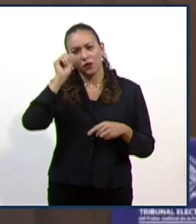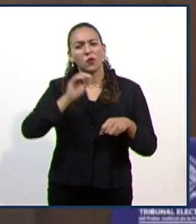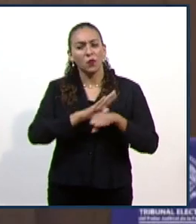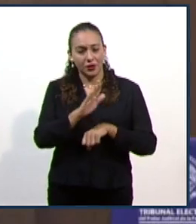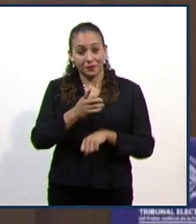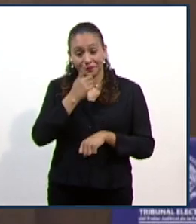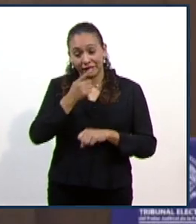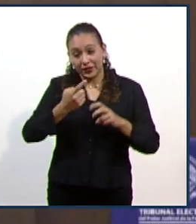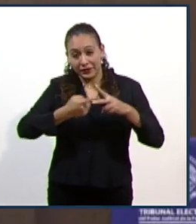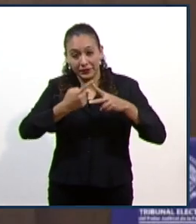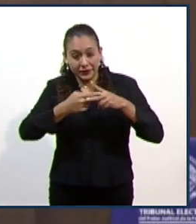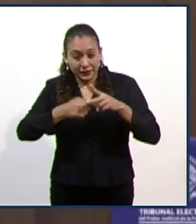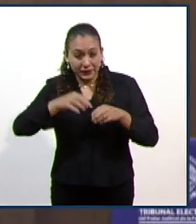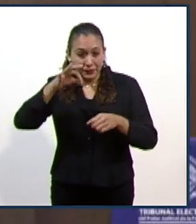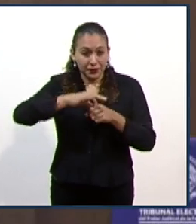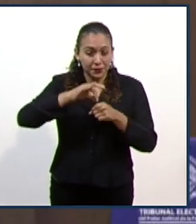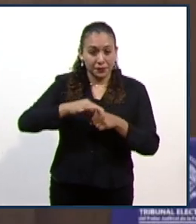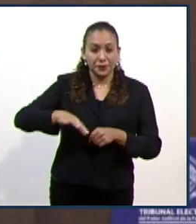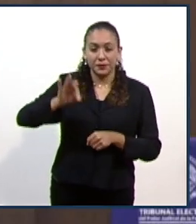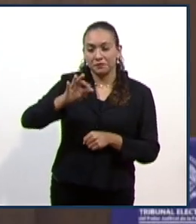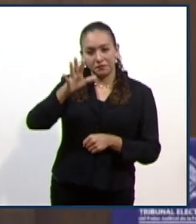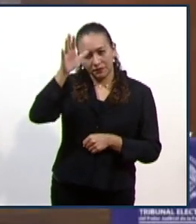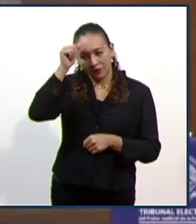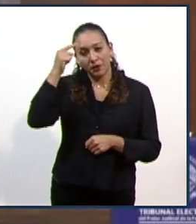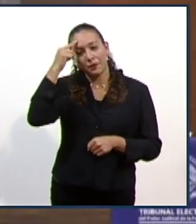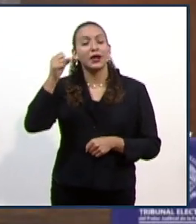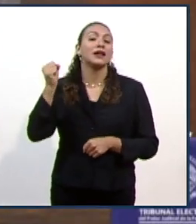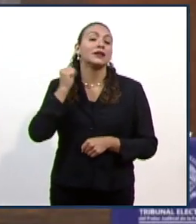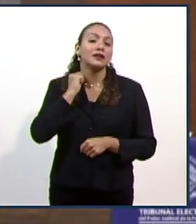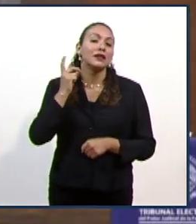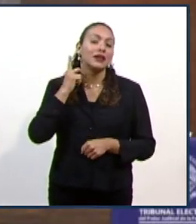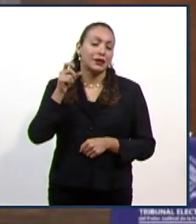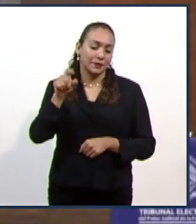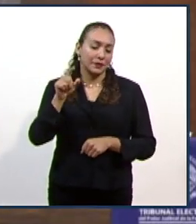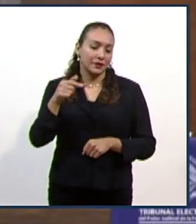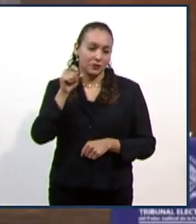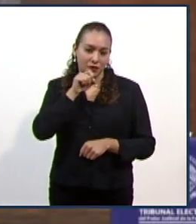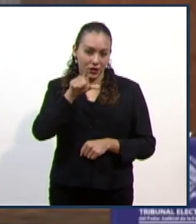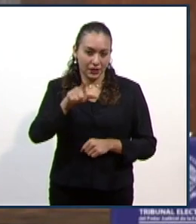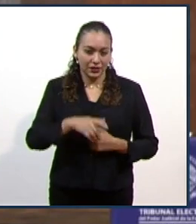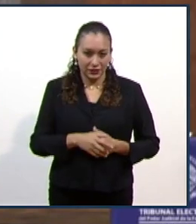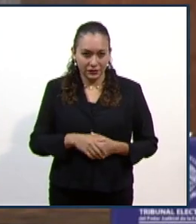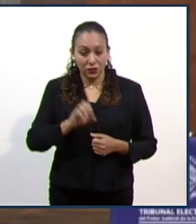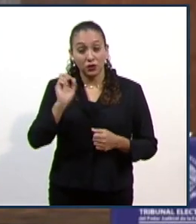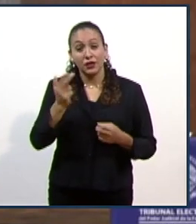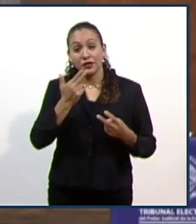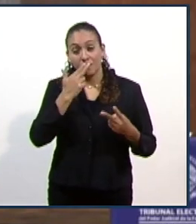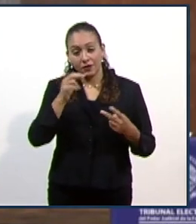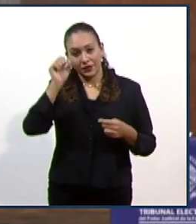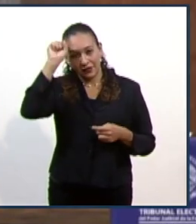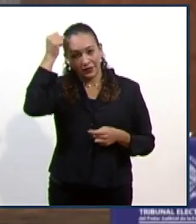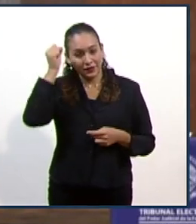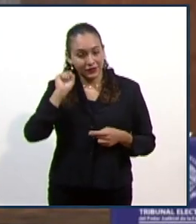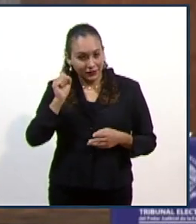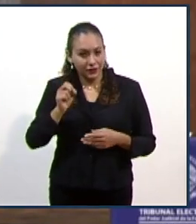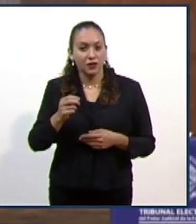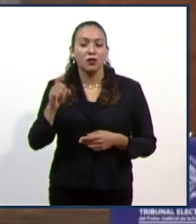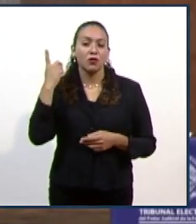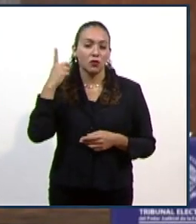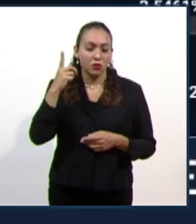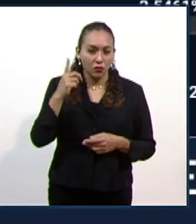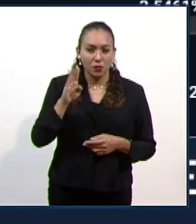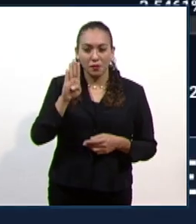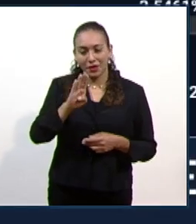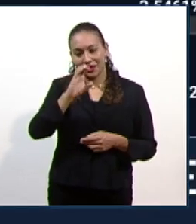cómputos distritales de las elecciones a senadurías y diputaciones federales en Jalisco, Chihuahua, Sinaloa, Durango,